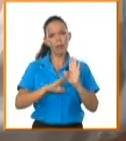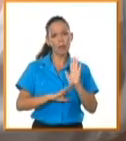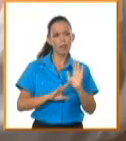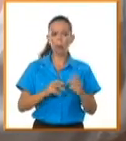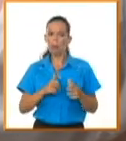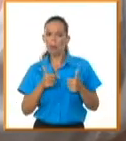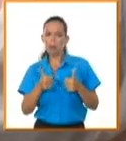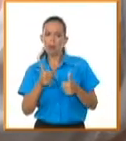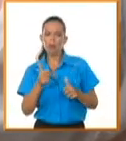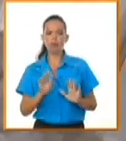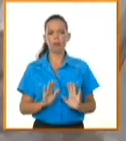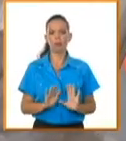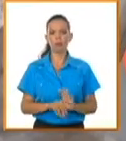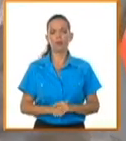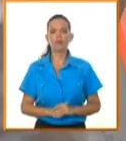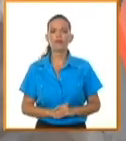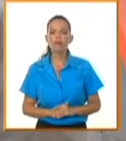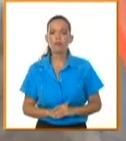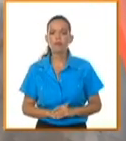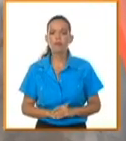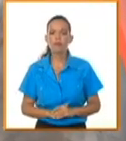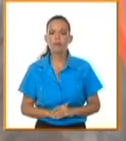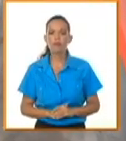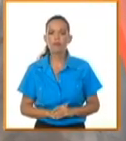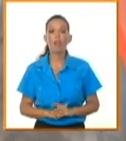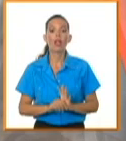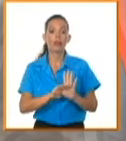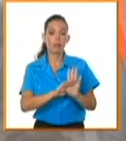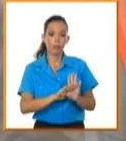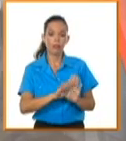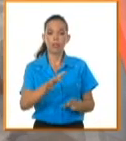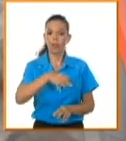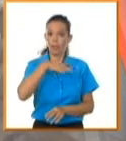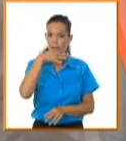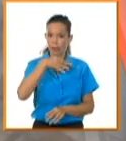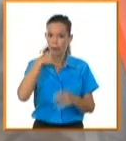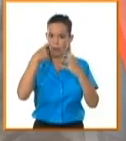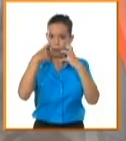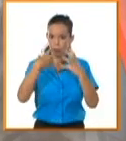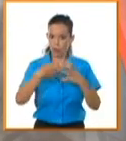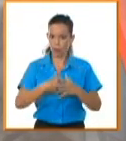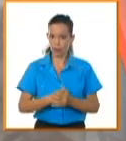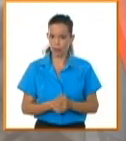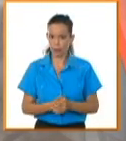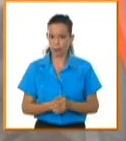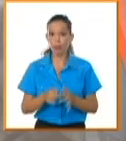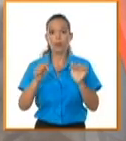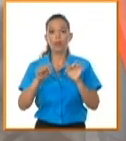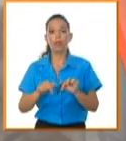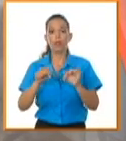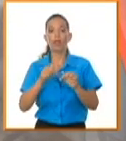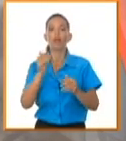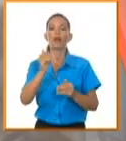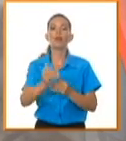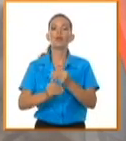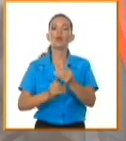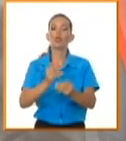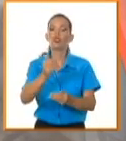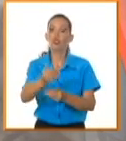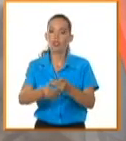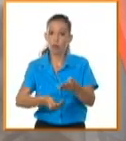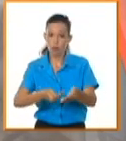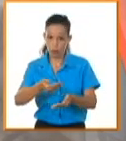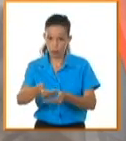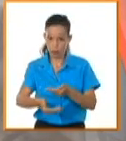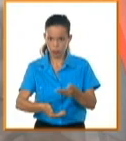proceso se están poniendo a la práctica ahora qué quiero si plantear en esto que es importante esto es un proceso que va a estar muy